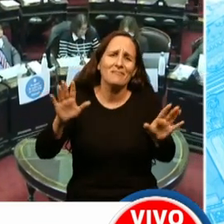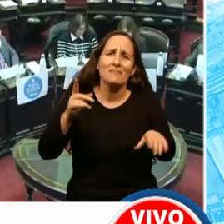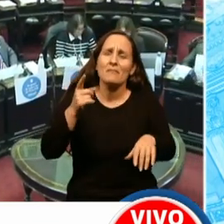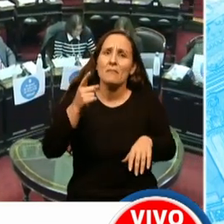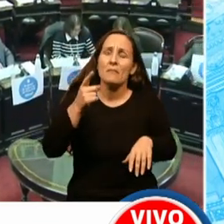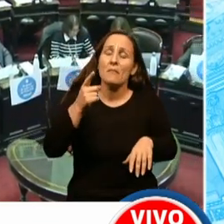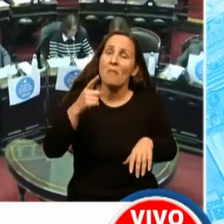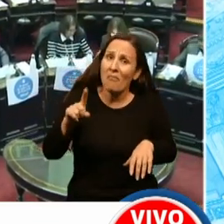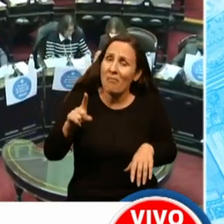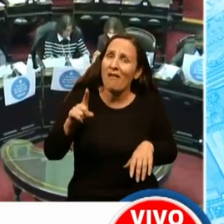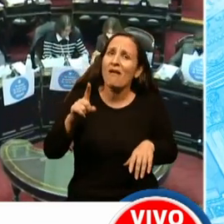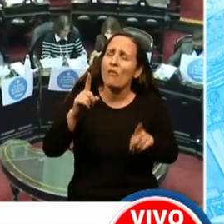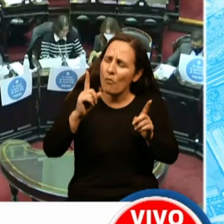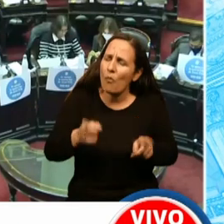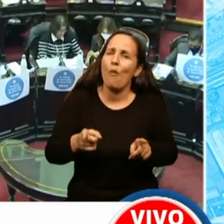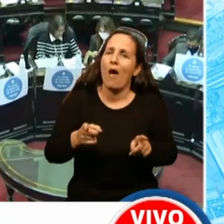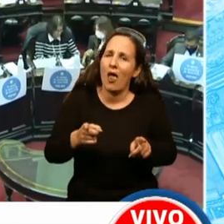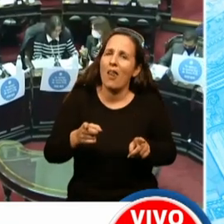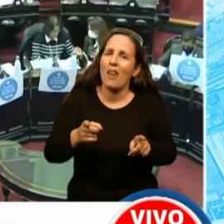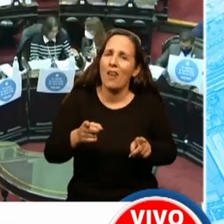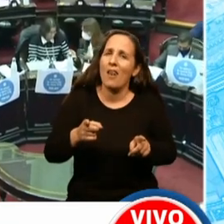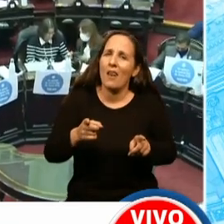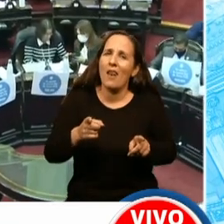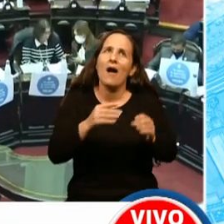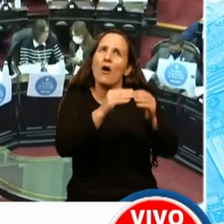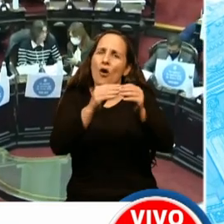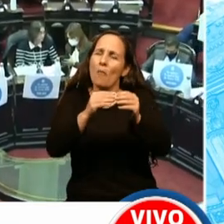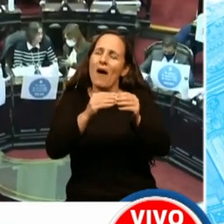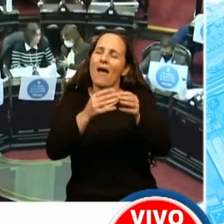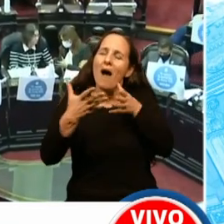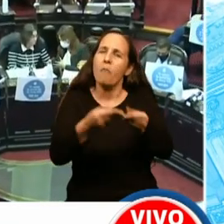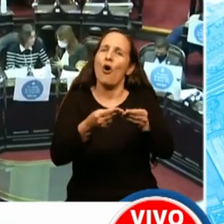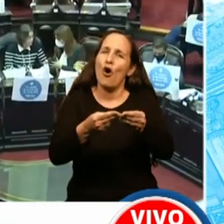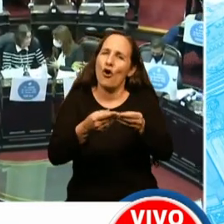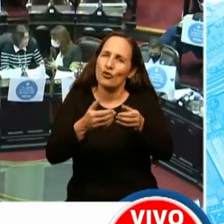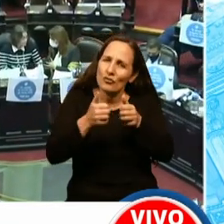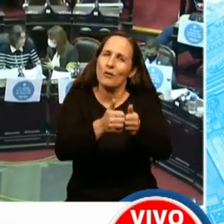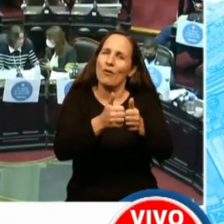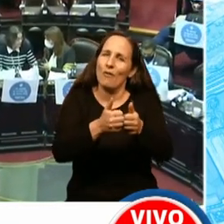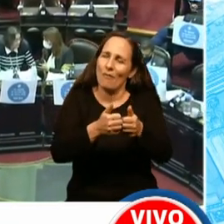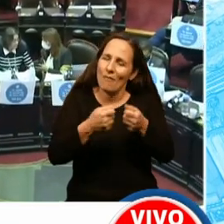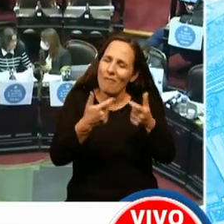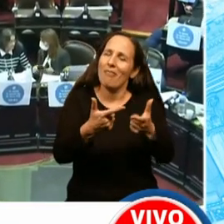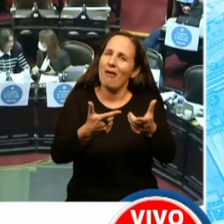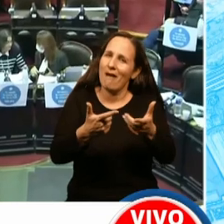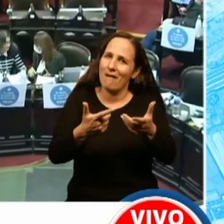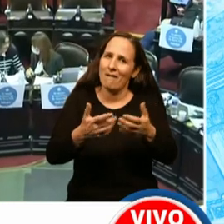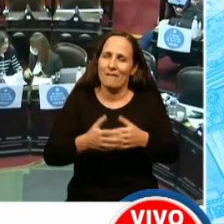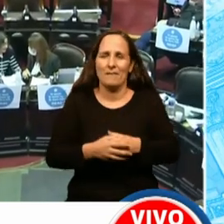embargo están ahí acompañando a sus compañeras dando todo por ellas